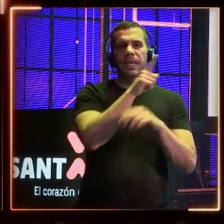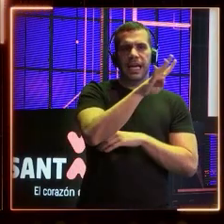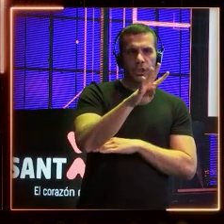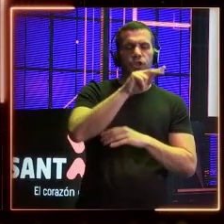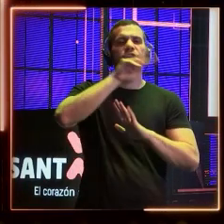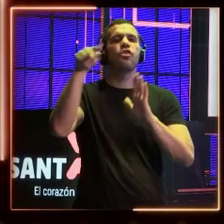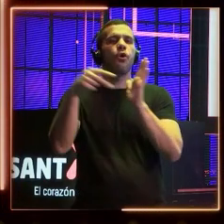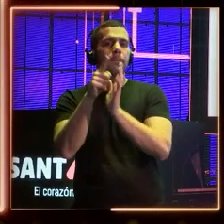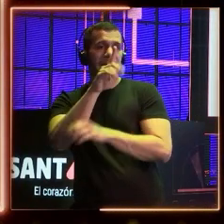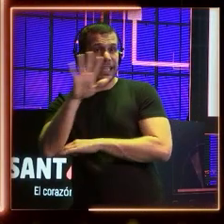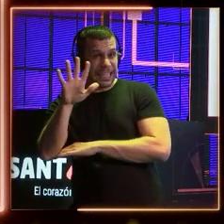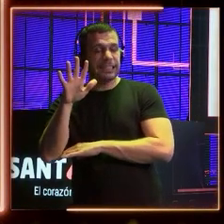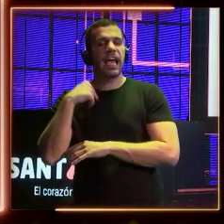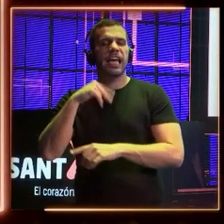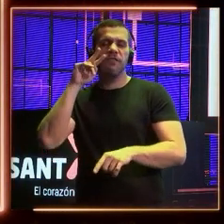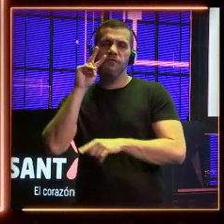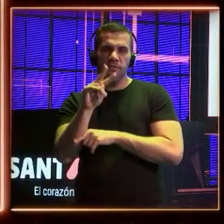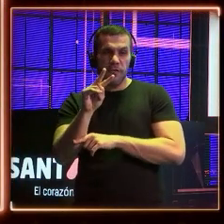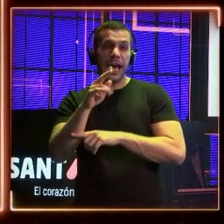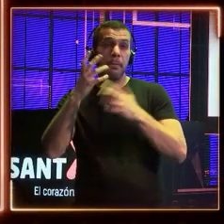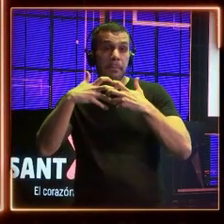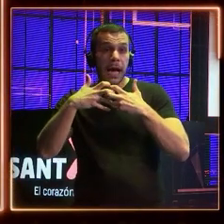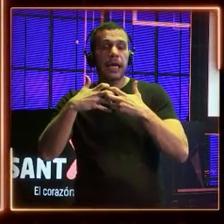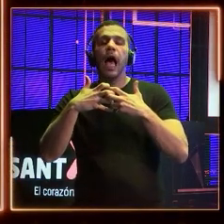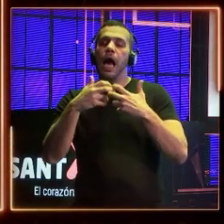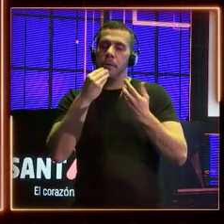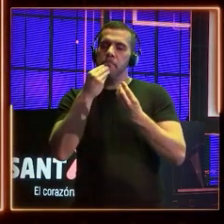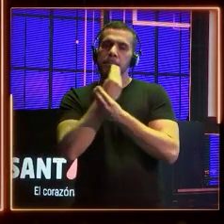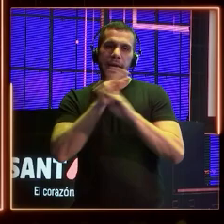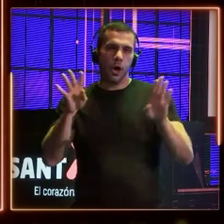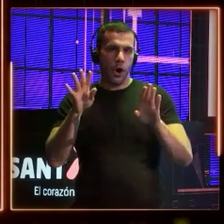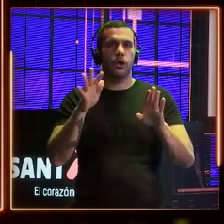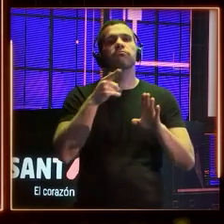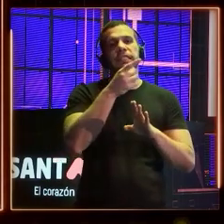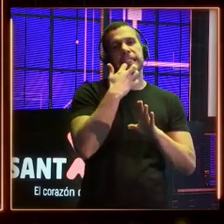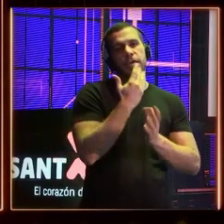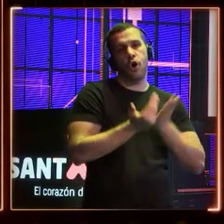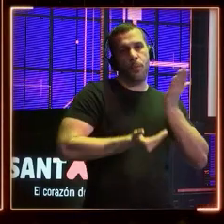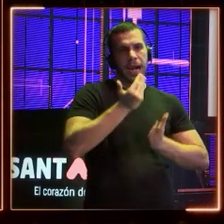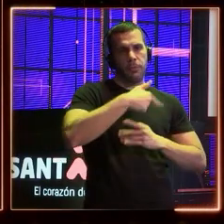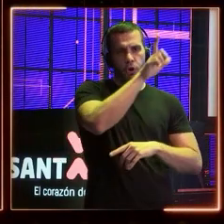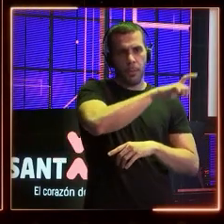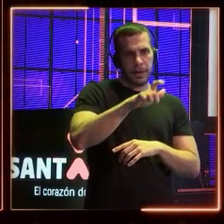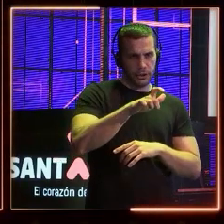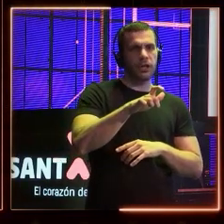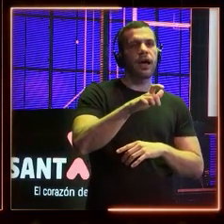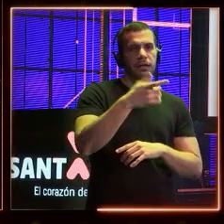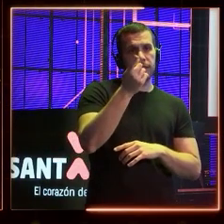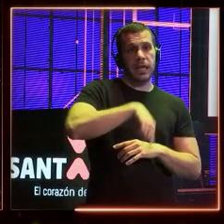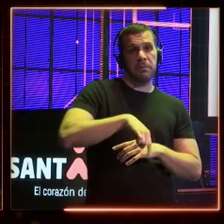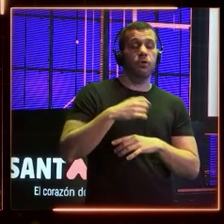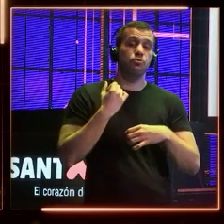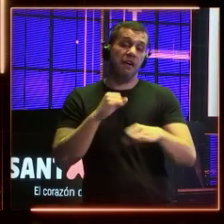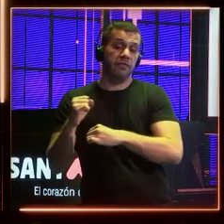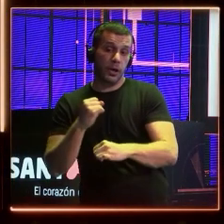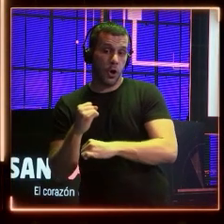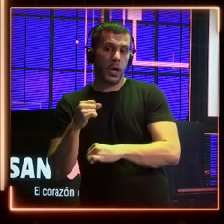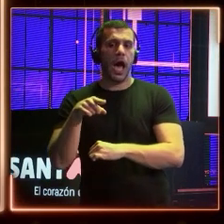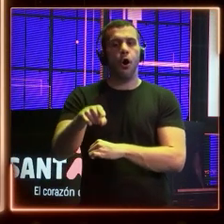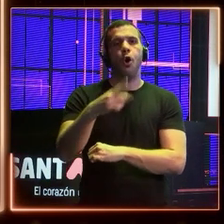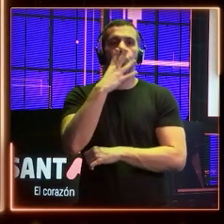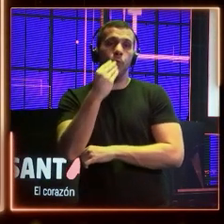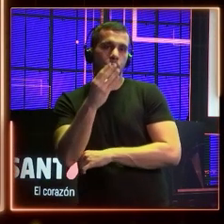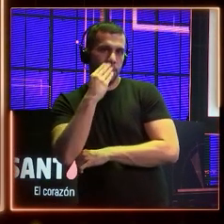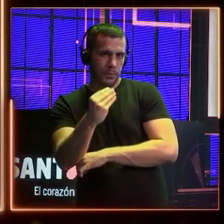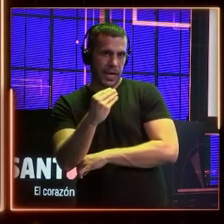ver mejor que los humanos vale es fácil distinguir lo que es un un una fregona de un perro o un